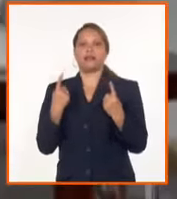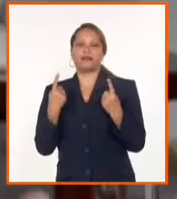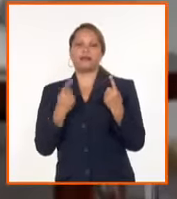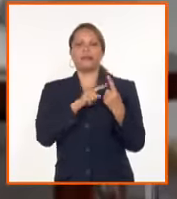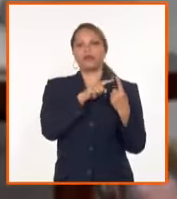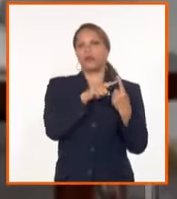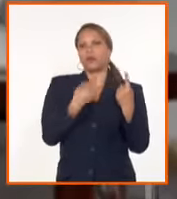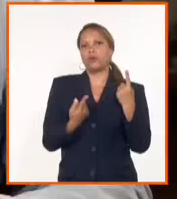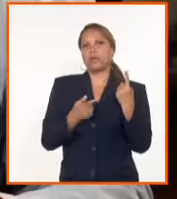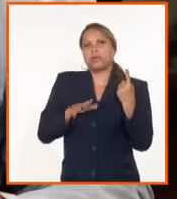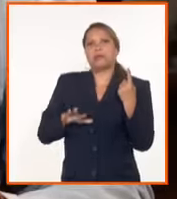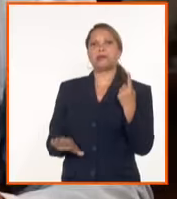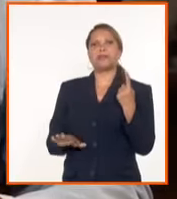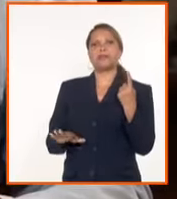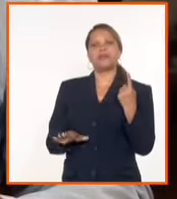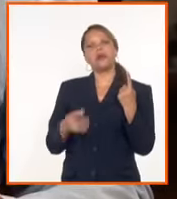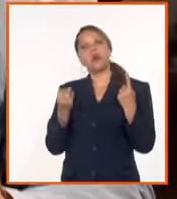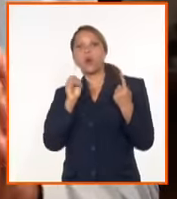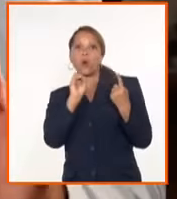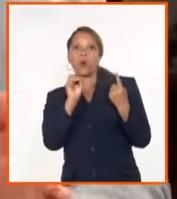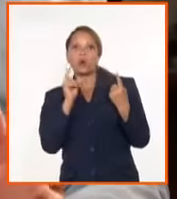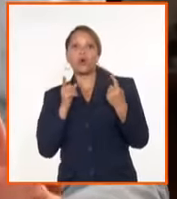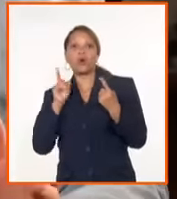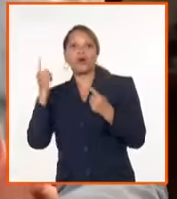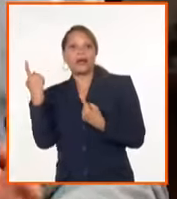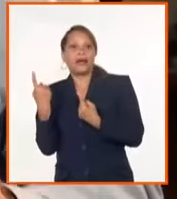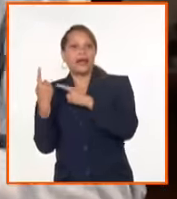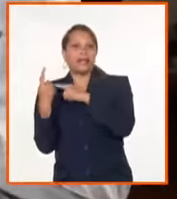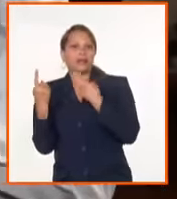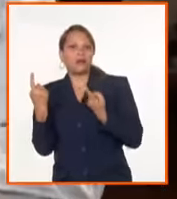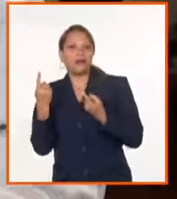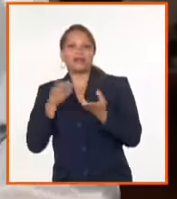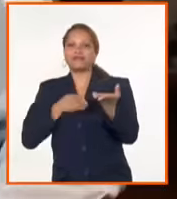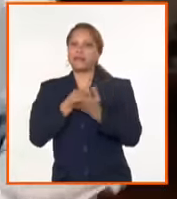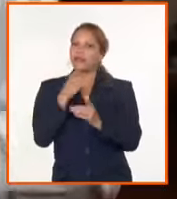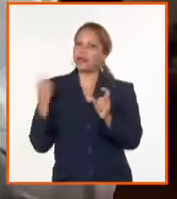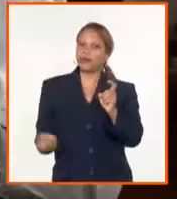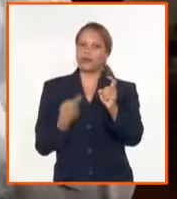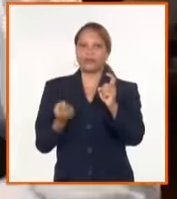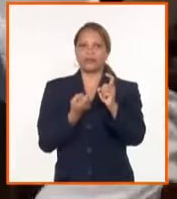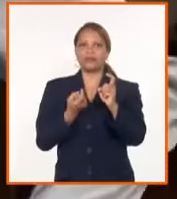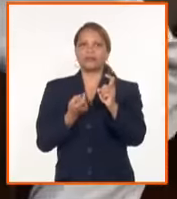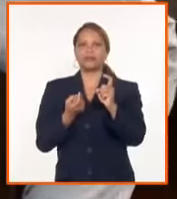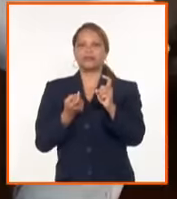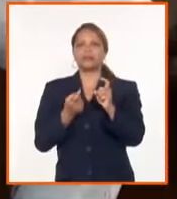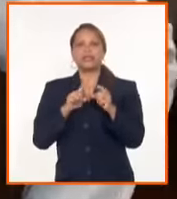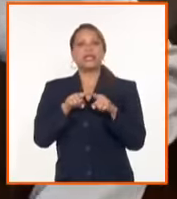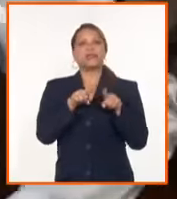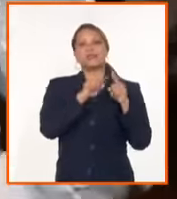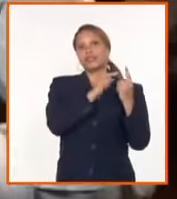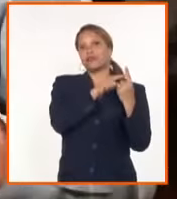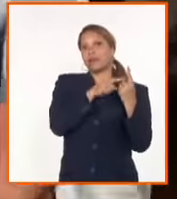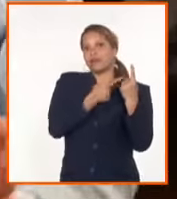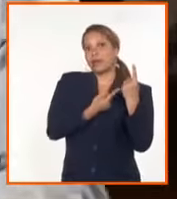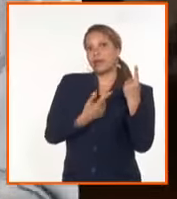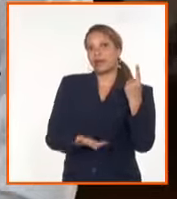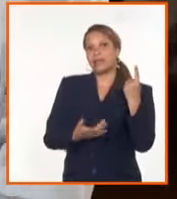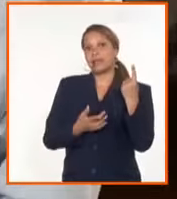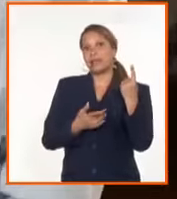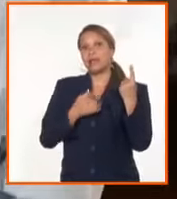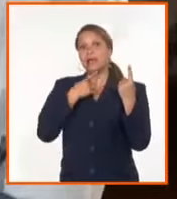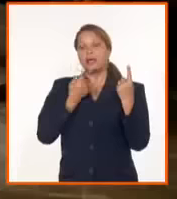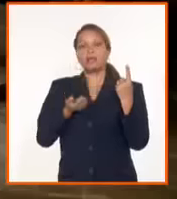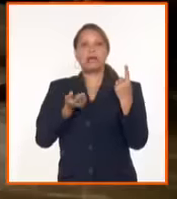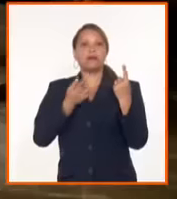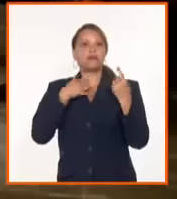rendirte o dar la batalla. Rendirte era aplicar fórmulas de choque, políticas neoliberales y que se salvara